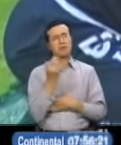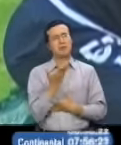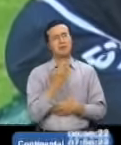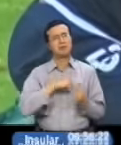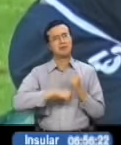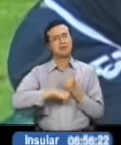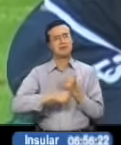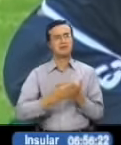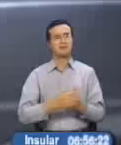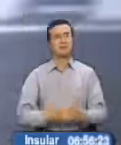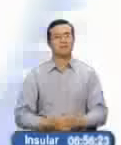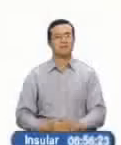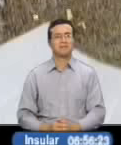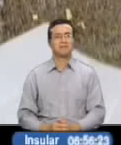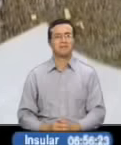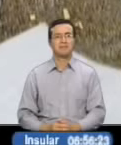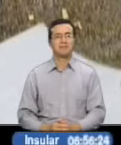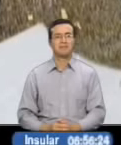delantero.